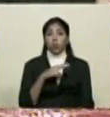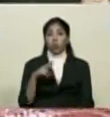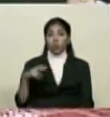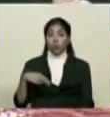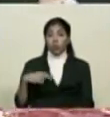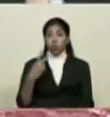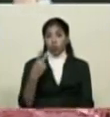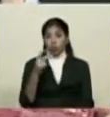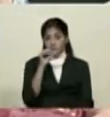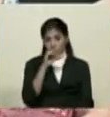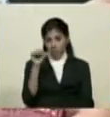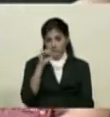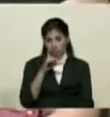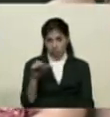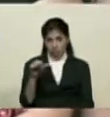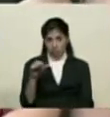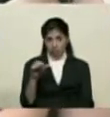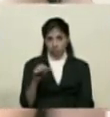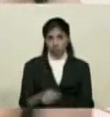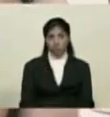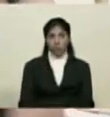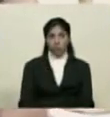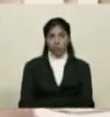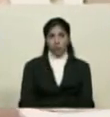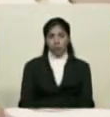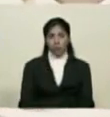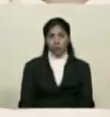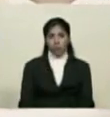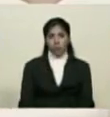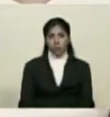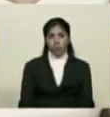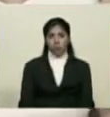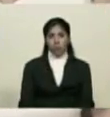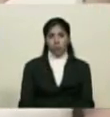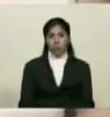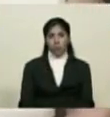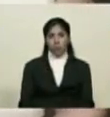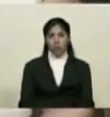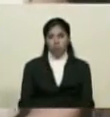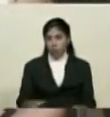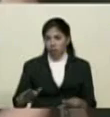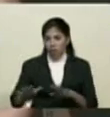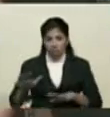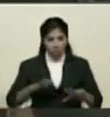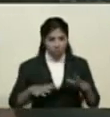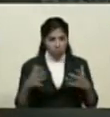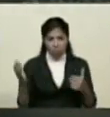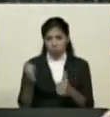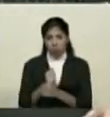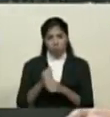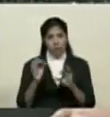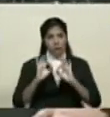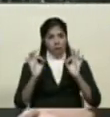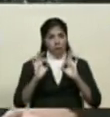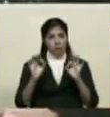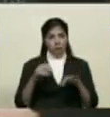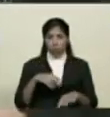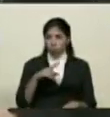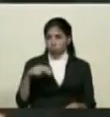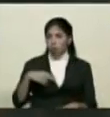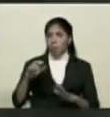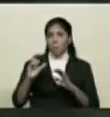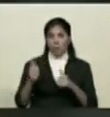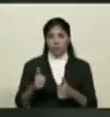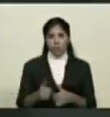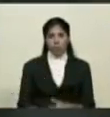hace 2 semanas. En vista que no había nada, la empezamos de cero. Y lo que